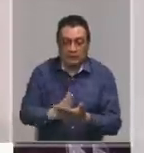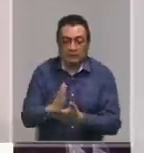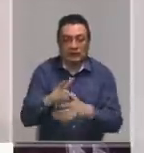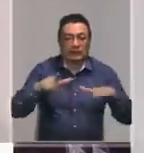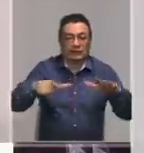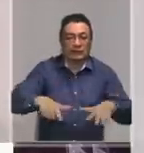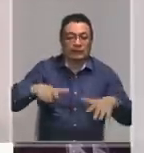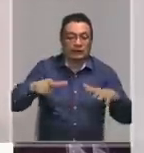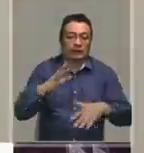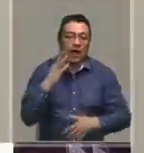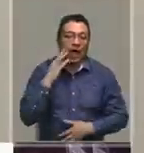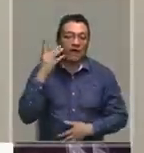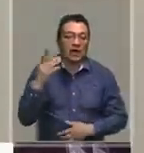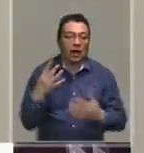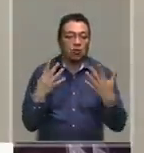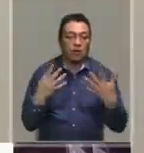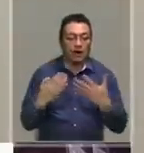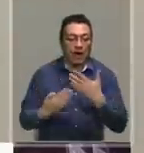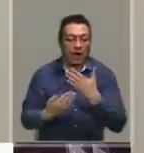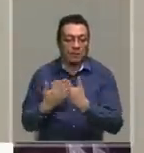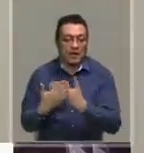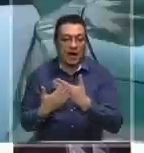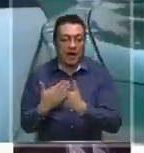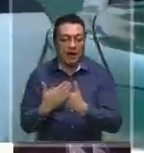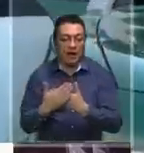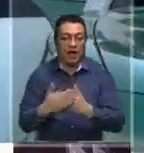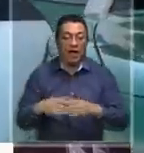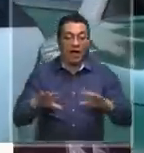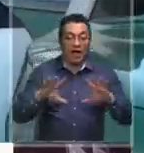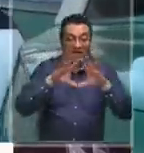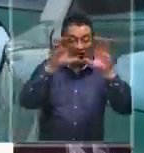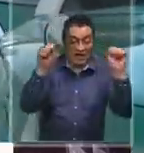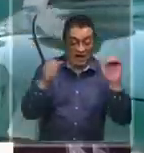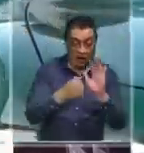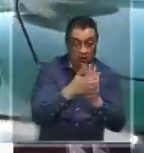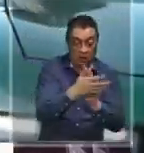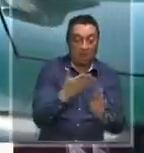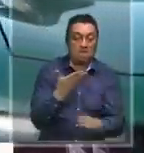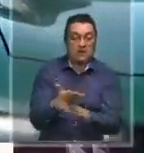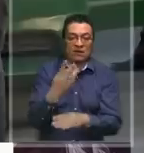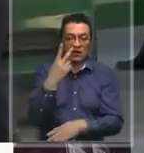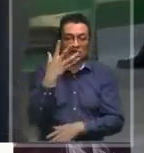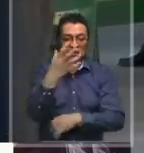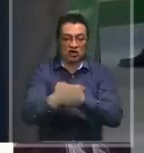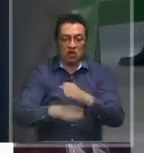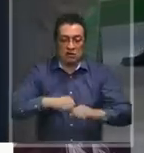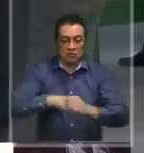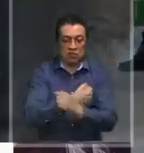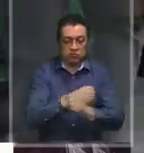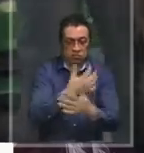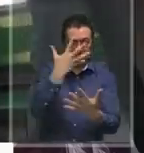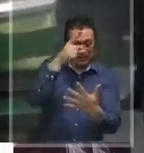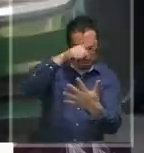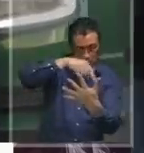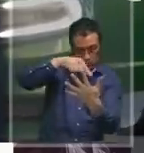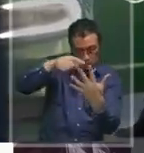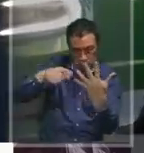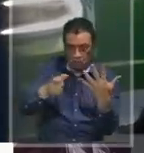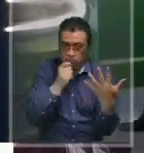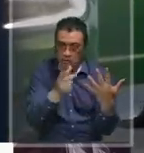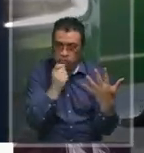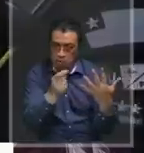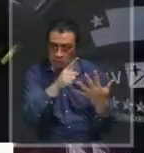abril a las 9 de la mañana. La Fiscalía de la Araucanía pide 25 años de prisión por los 5 delitos imputados.